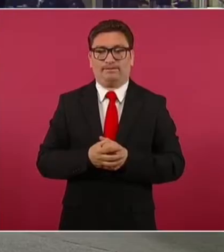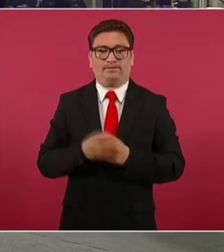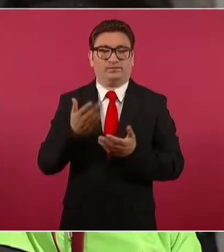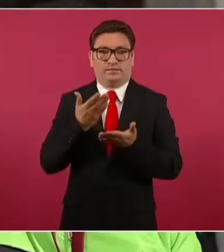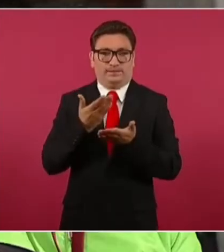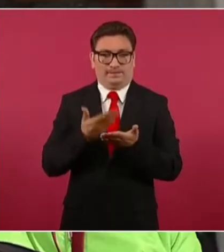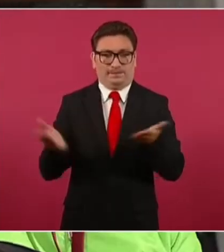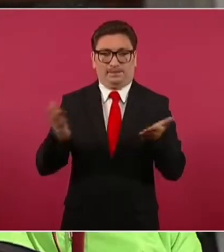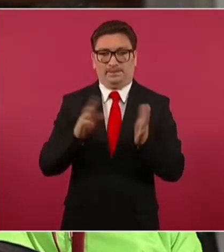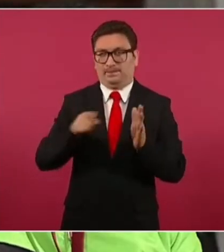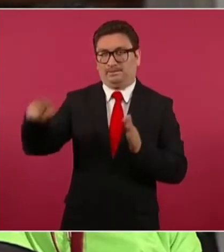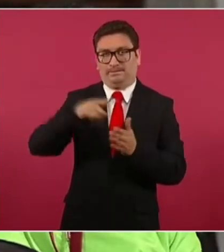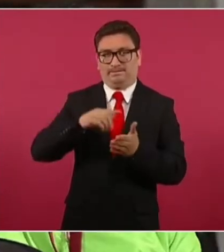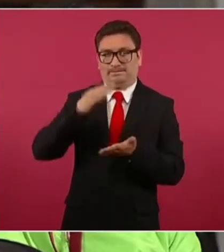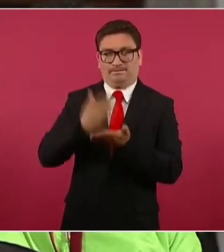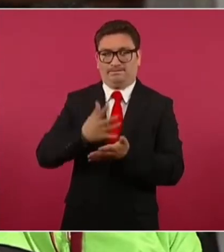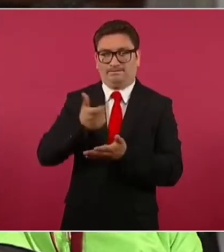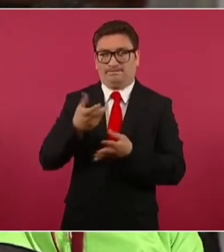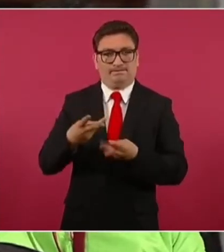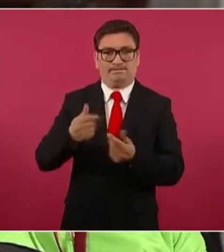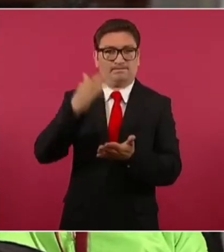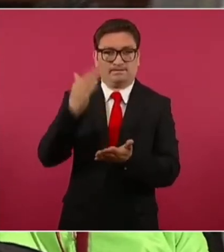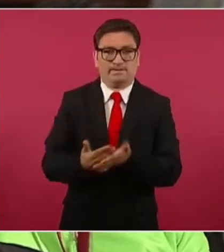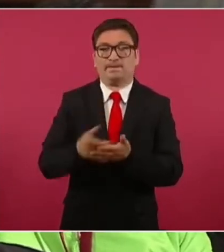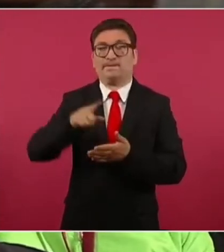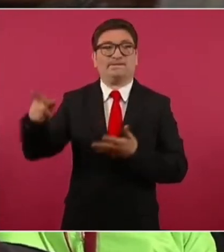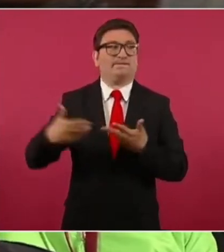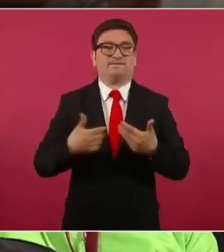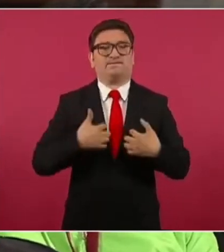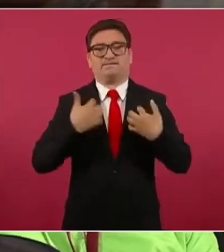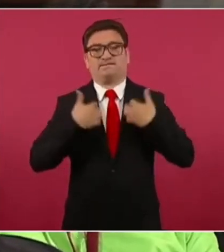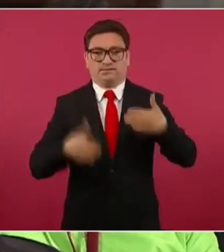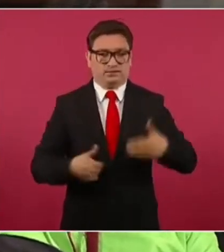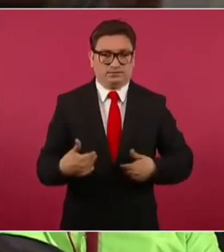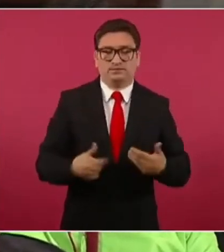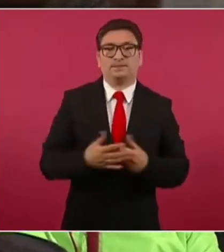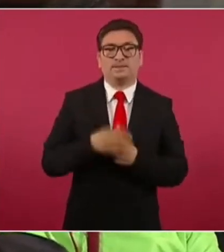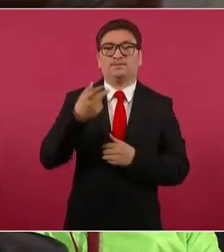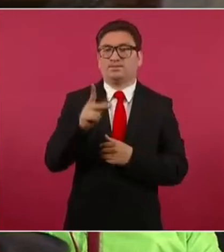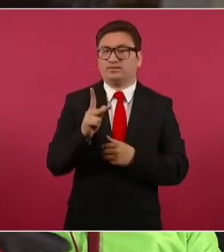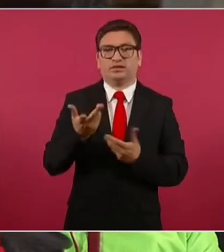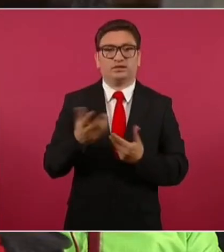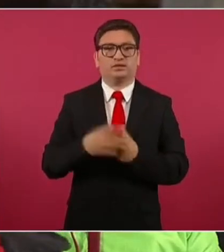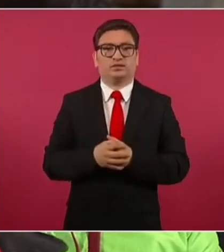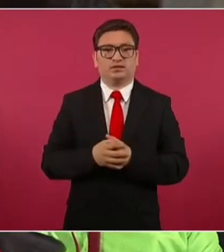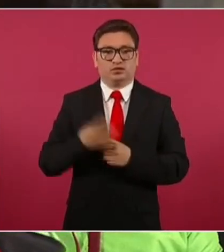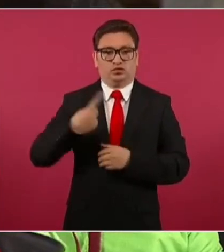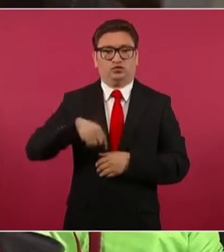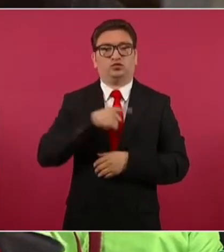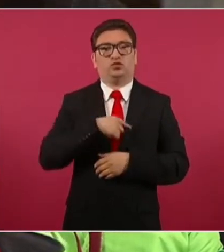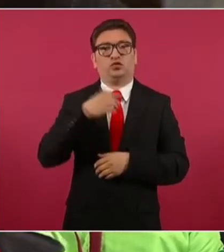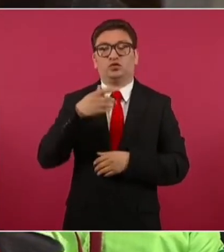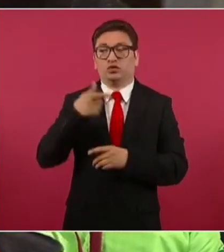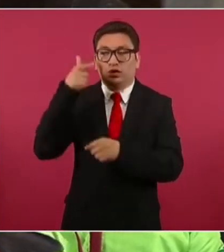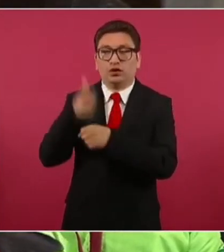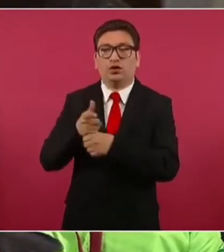ahora que ya se les acabó ese dinero, pues están evidentemente muy enojados, pero lo que nosotros encontramos